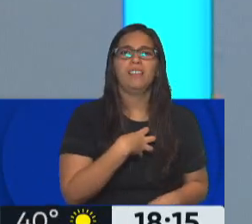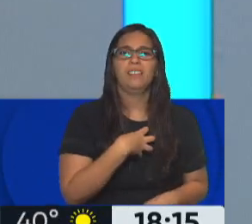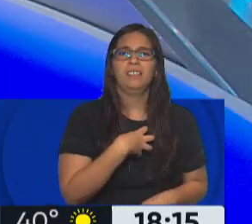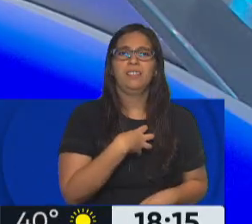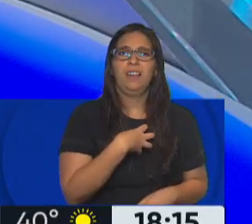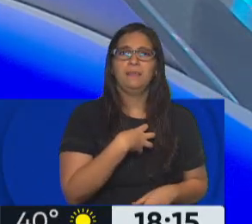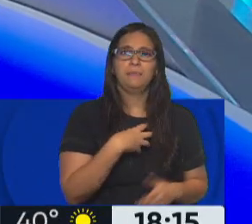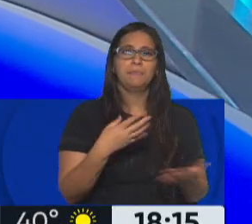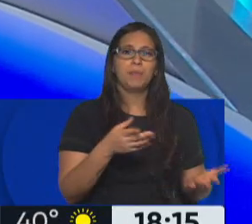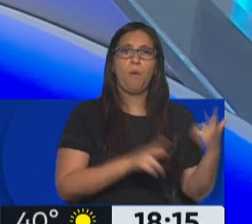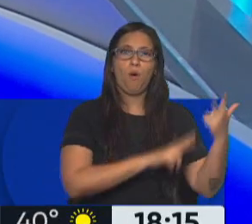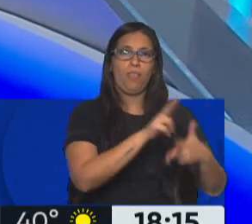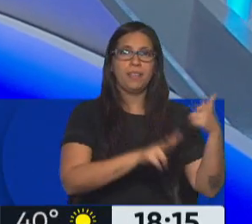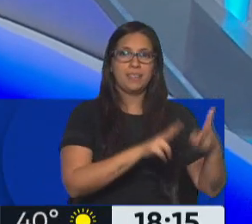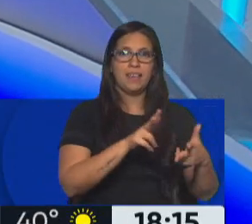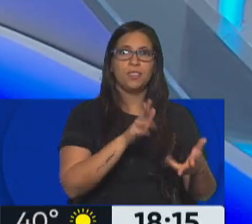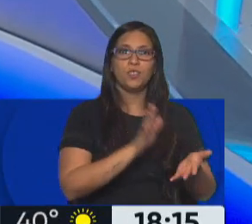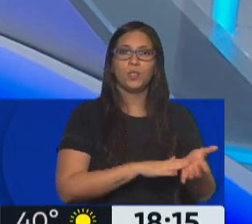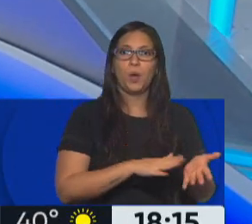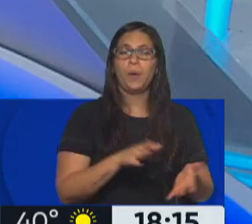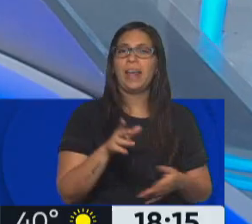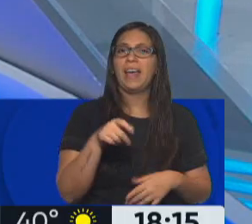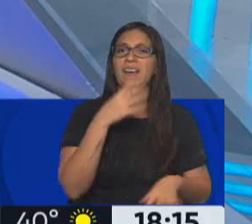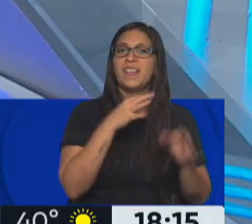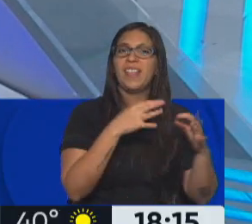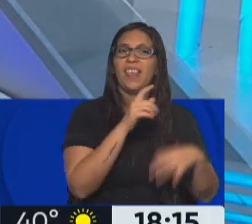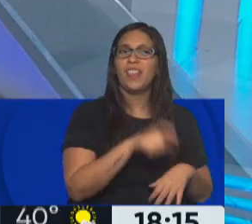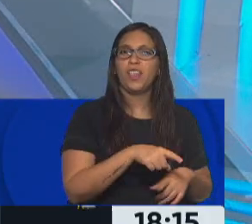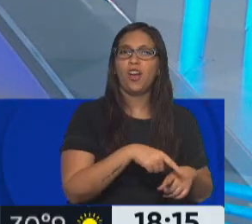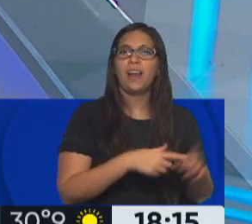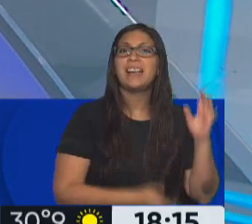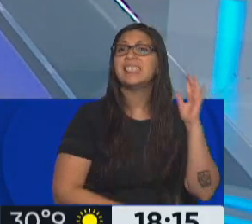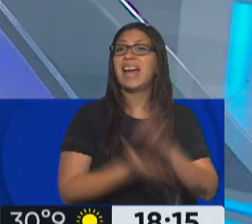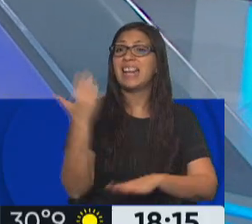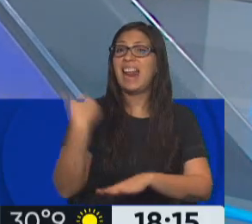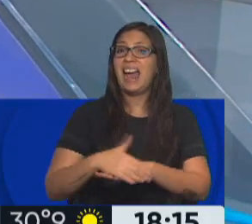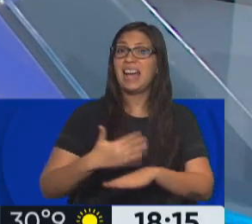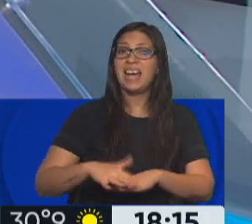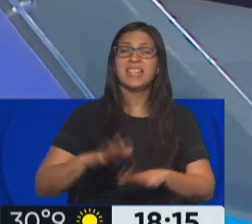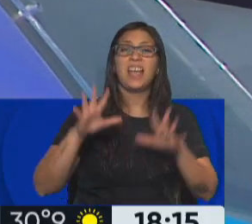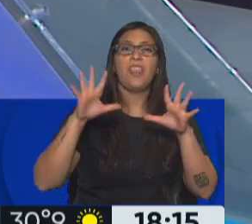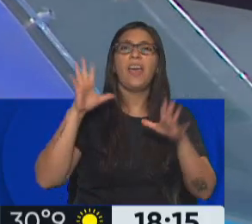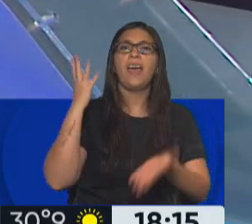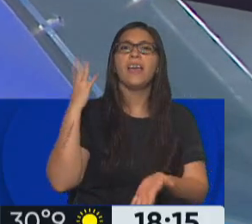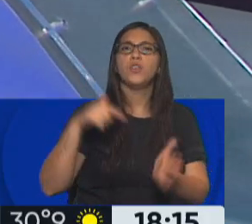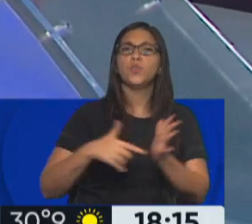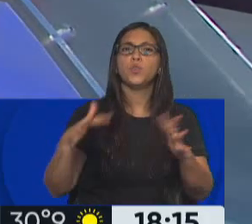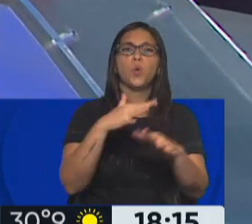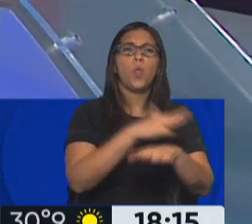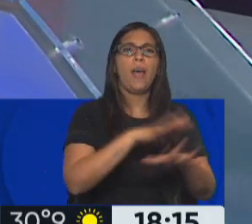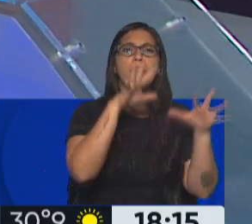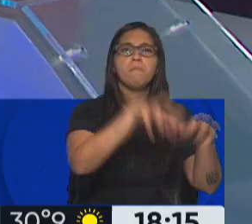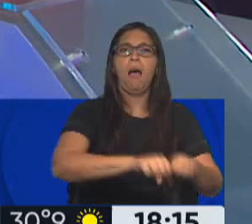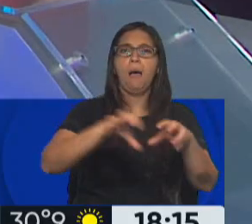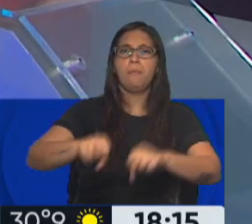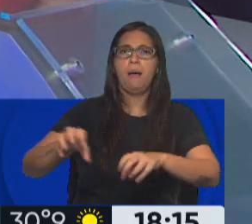Esto que vos contabas, Leti, de el vendedor de shawarma, nadie salió a celebrar la toma de las ciudades por parte de